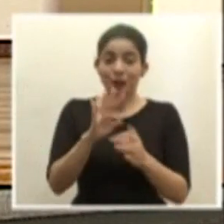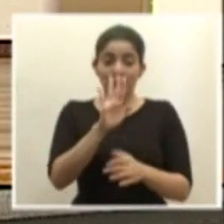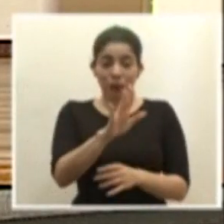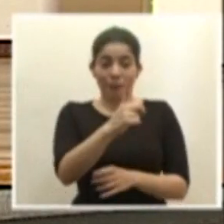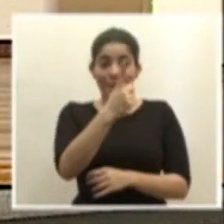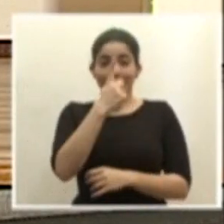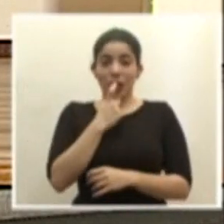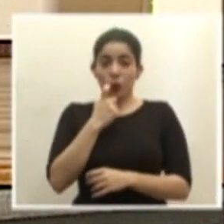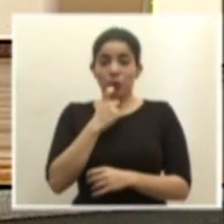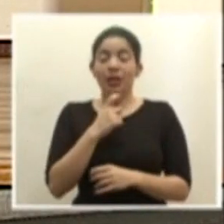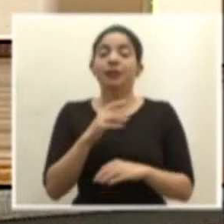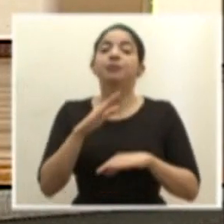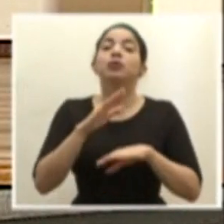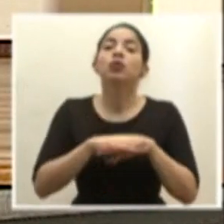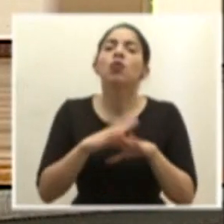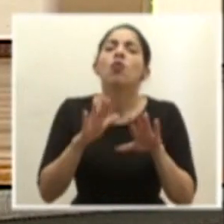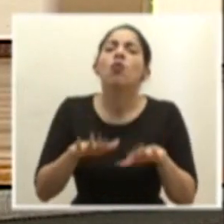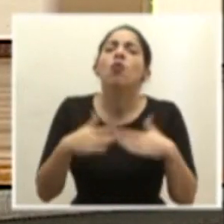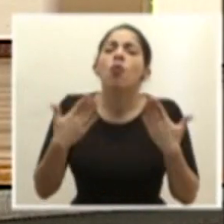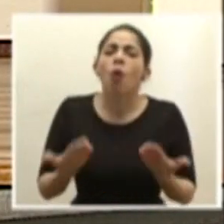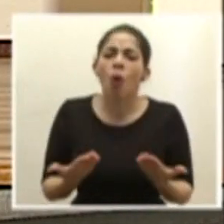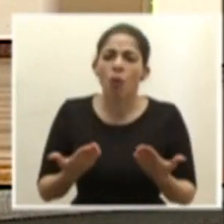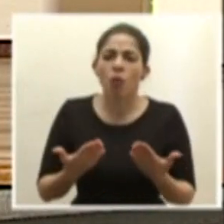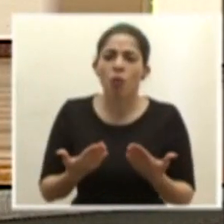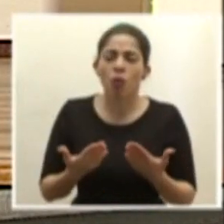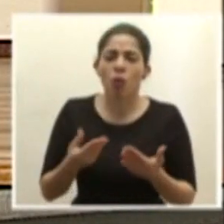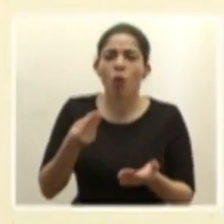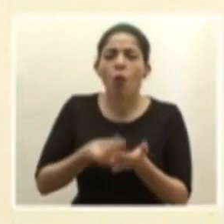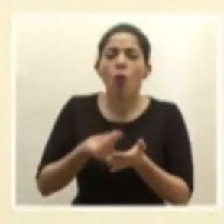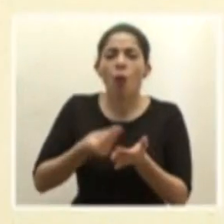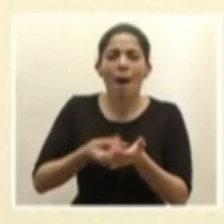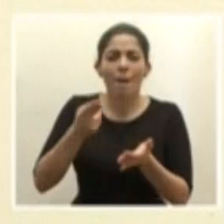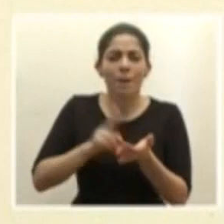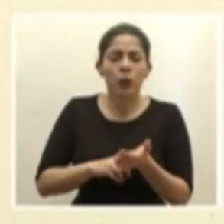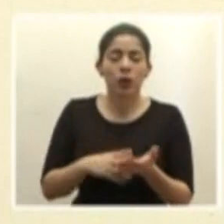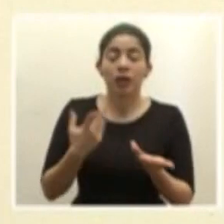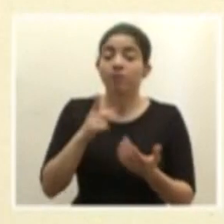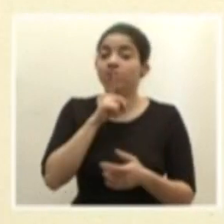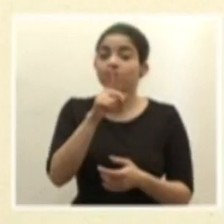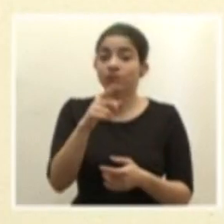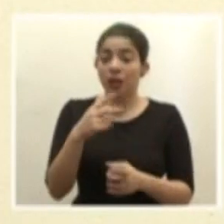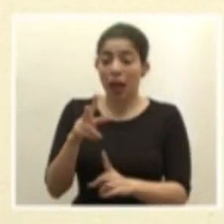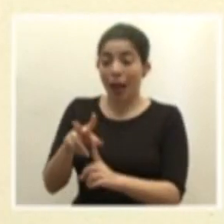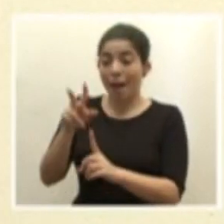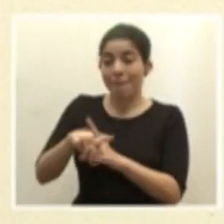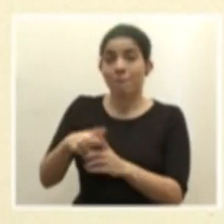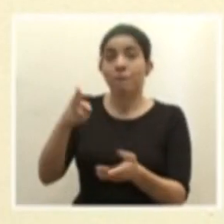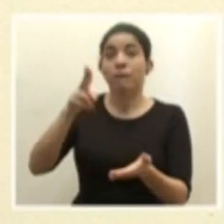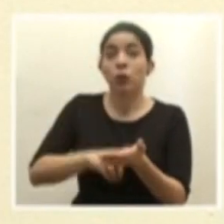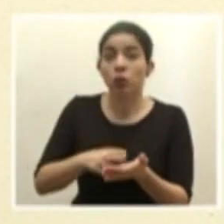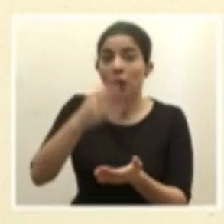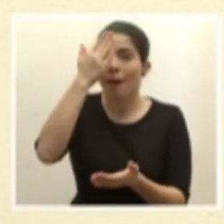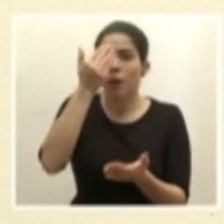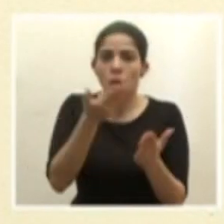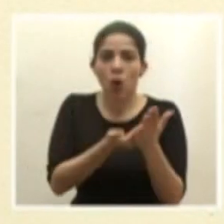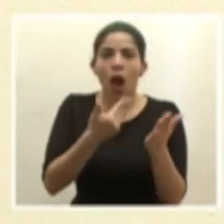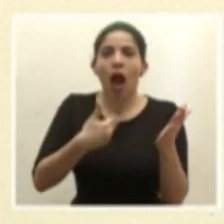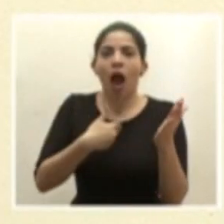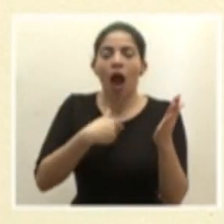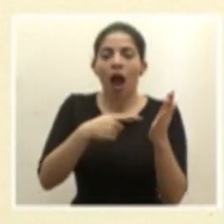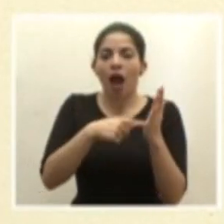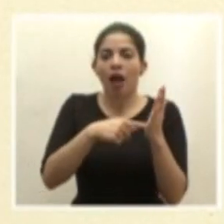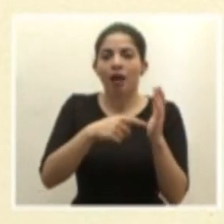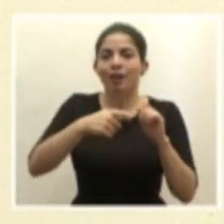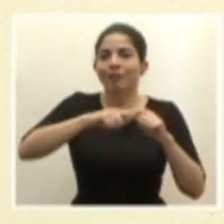su pregunta de cómo se procede con el cobro de las multas, en realidad uno hace la multa porque hay una contravención,